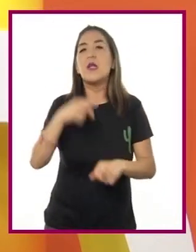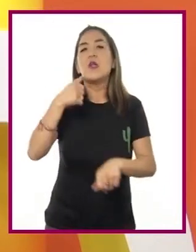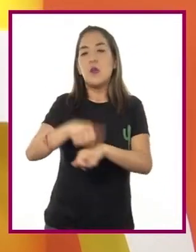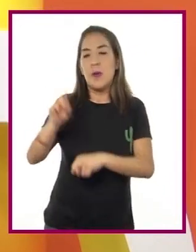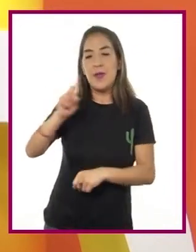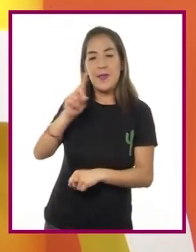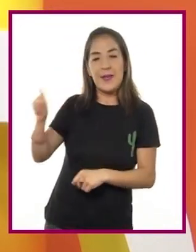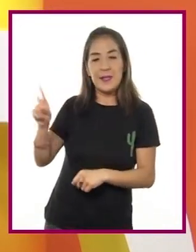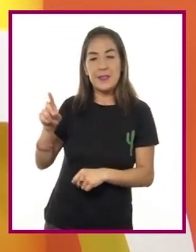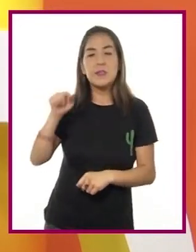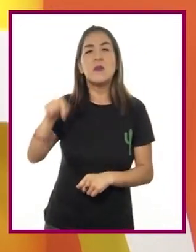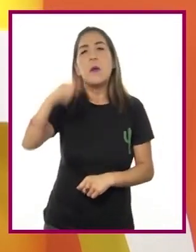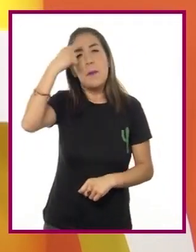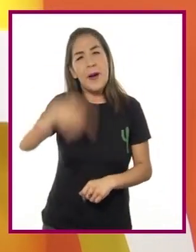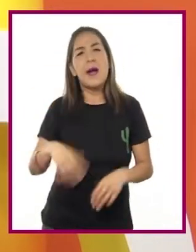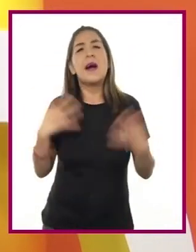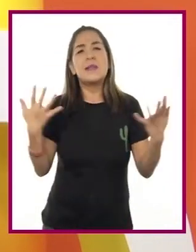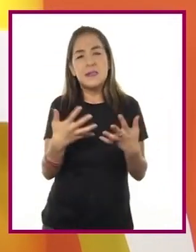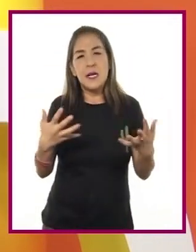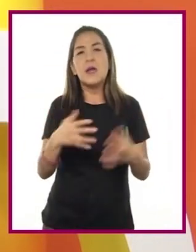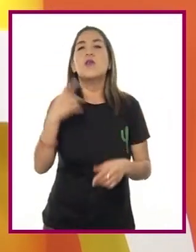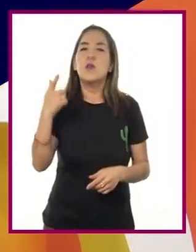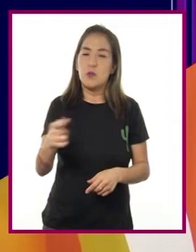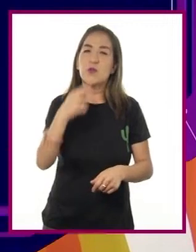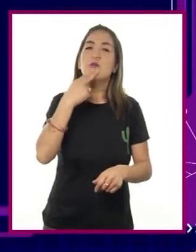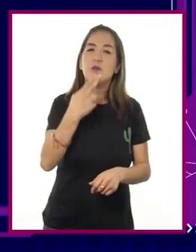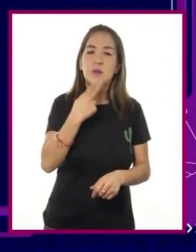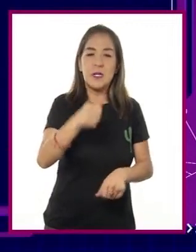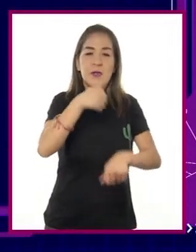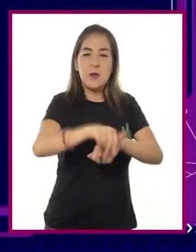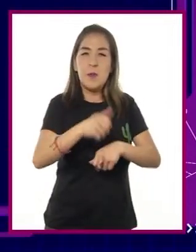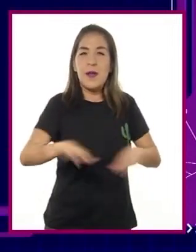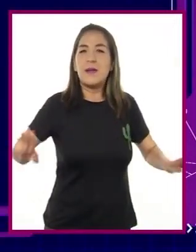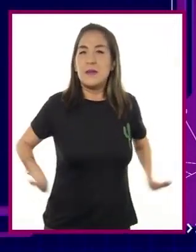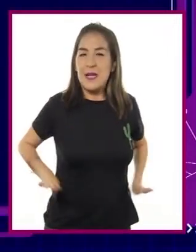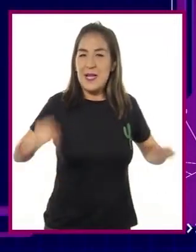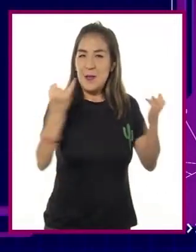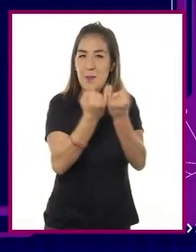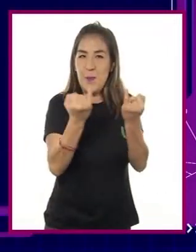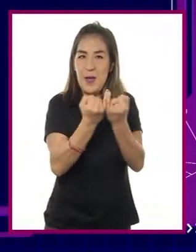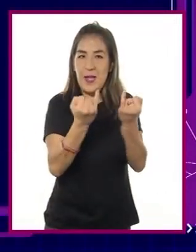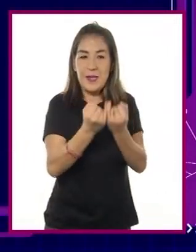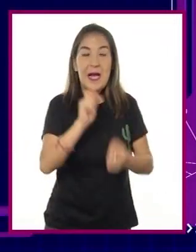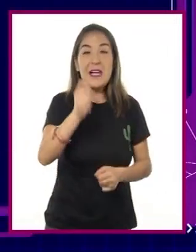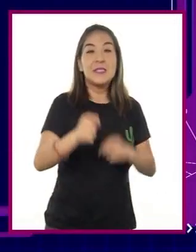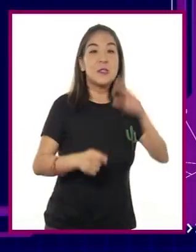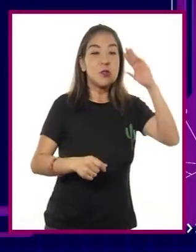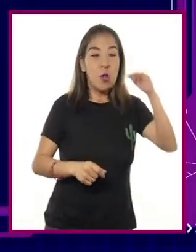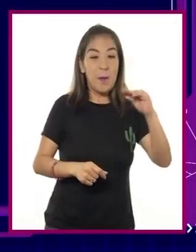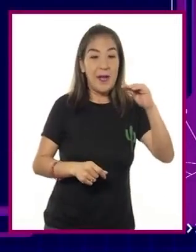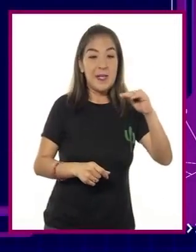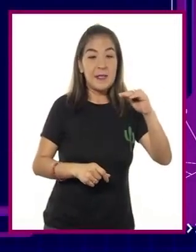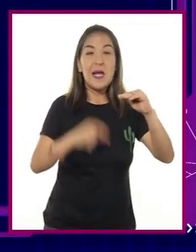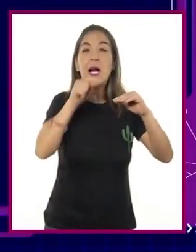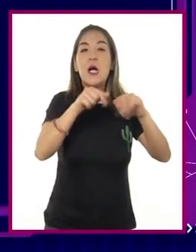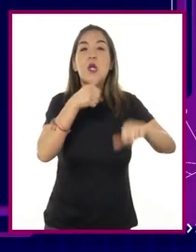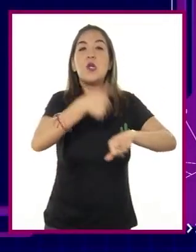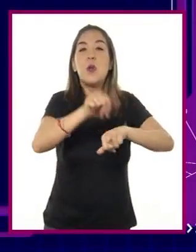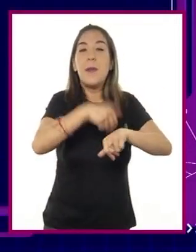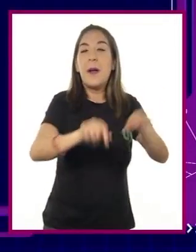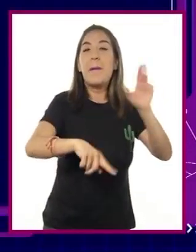derecho. Para poder hacerlo, utilizaremos la propiedad uniforme de la igualdad. Como a 90 lo antecede un signo